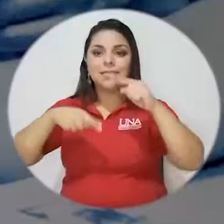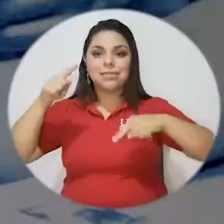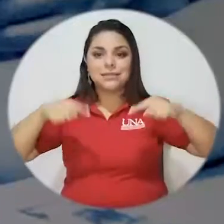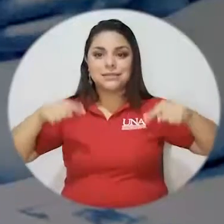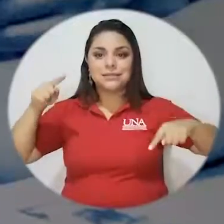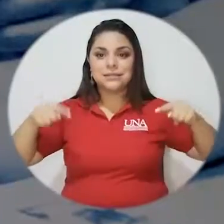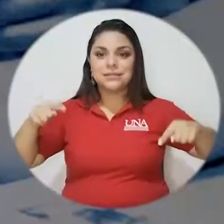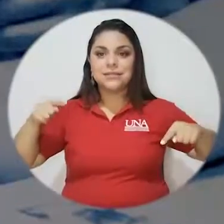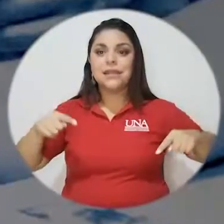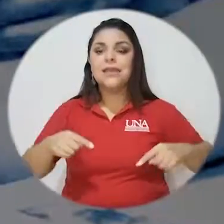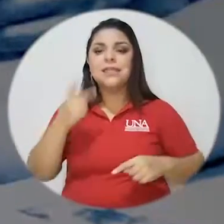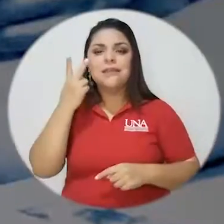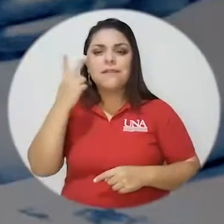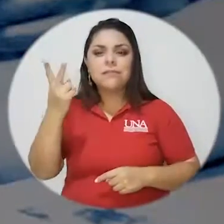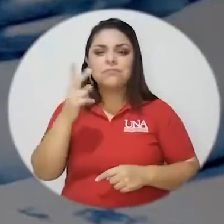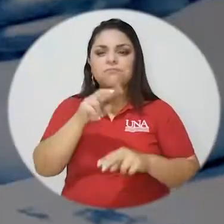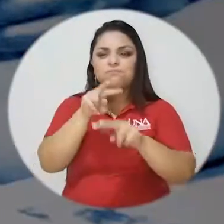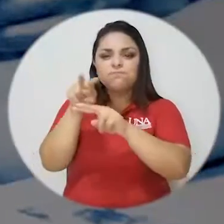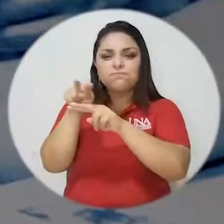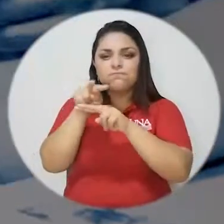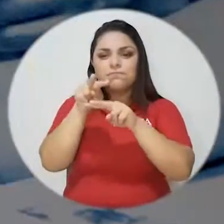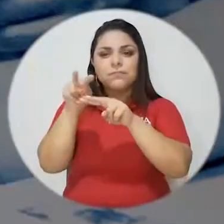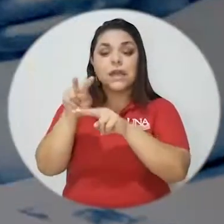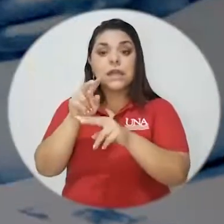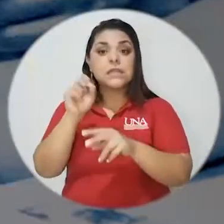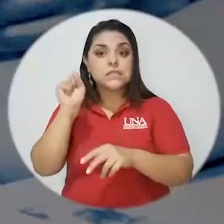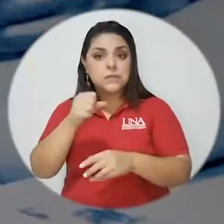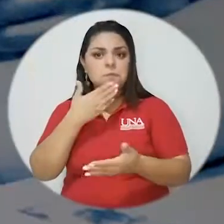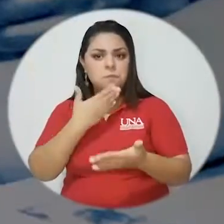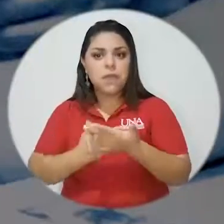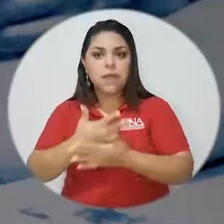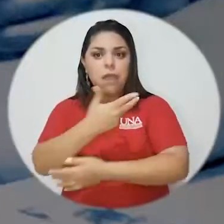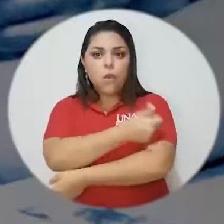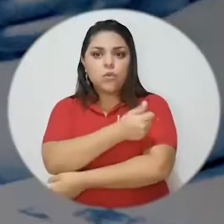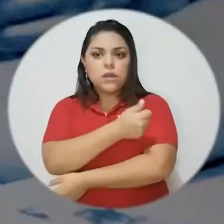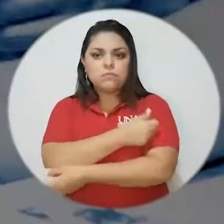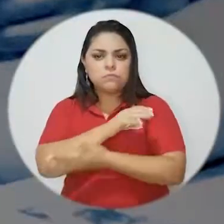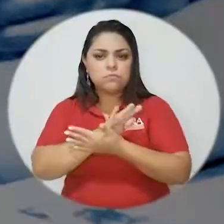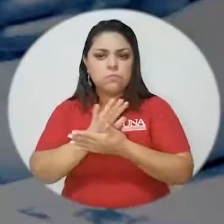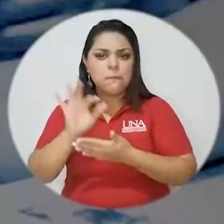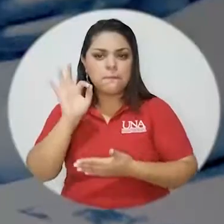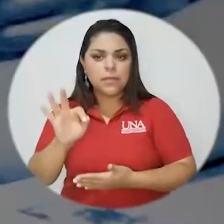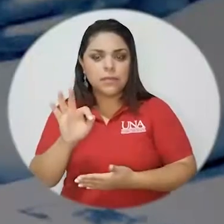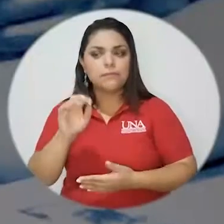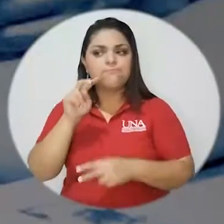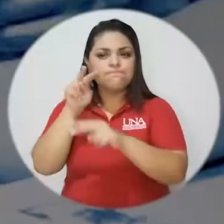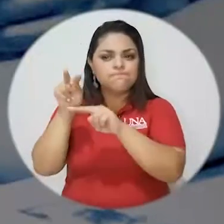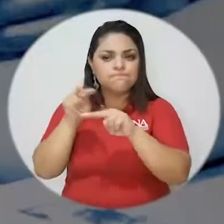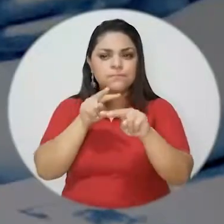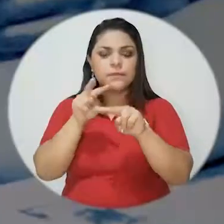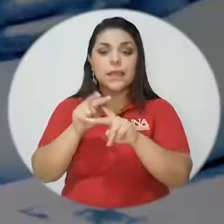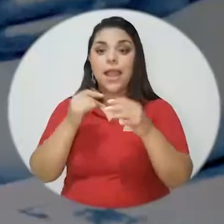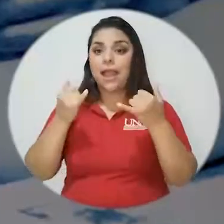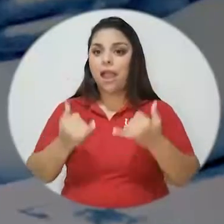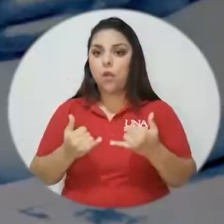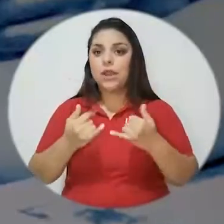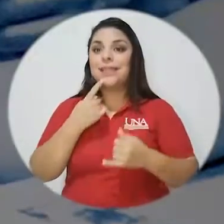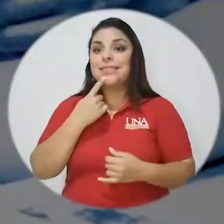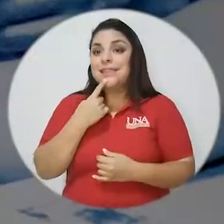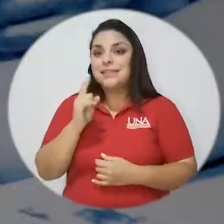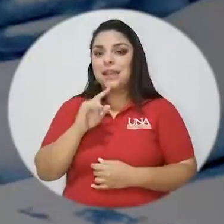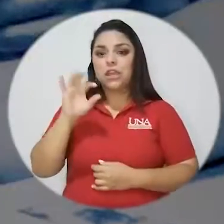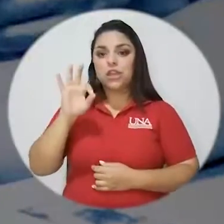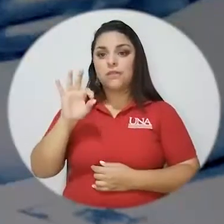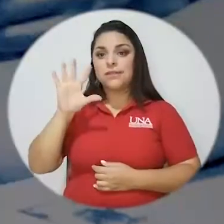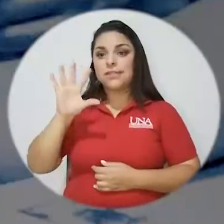estar monitoreando la eficacia de las vacunas. ¿En qué sentido? Ahora sabemos que nos confieren que son